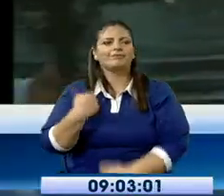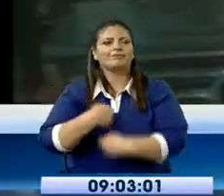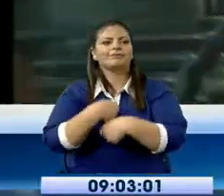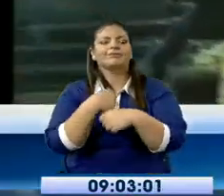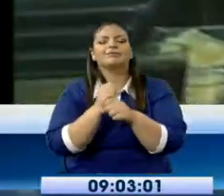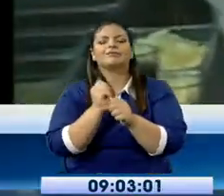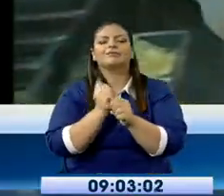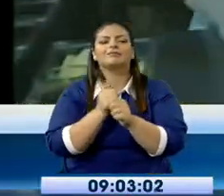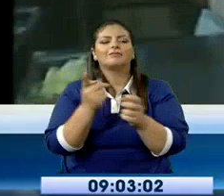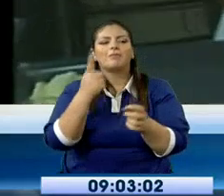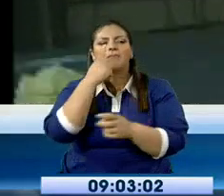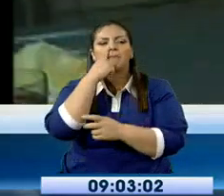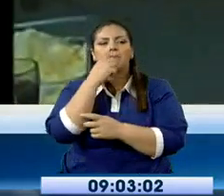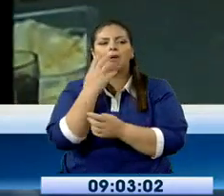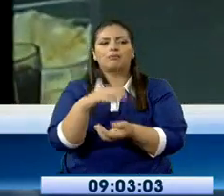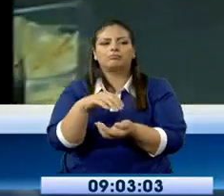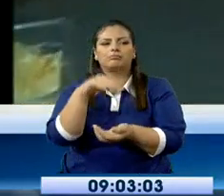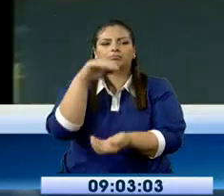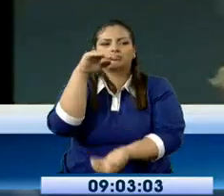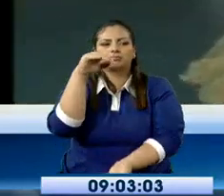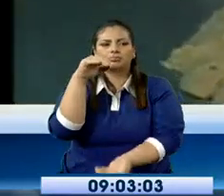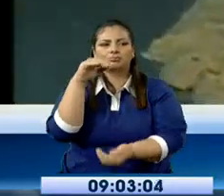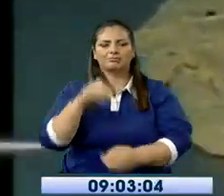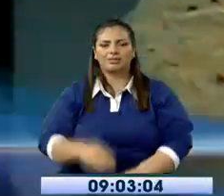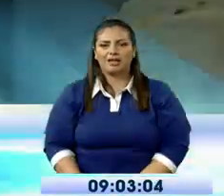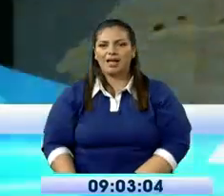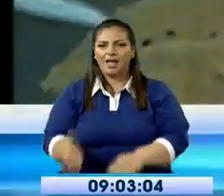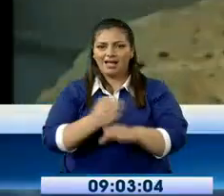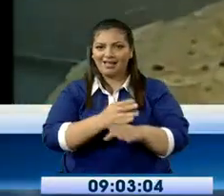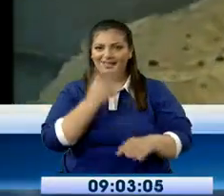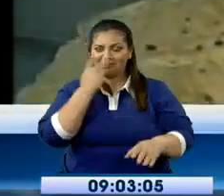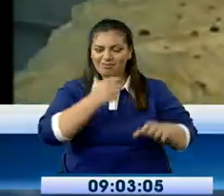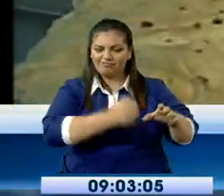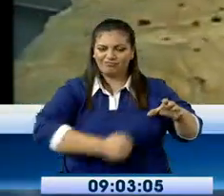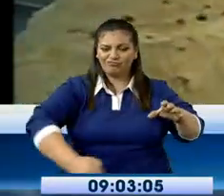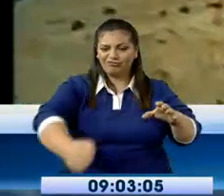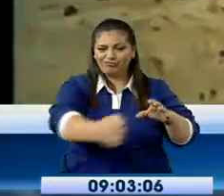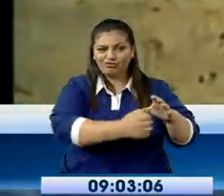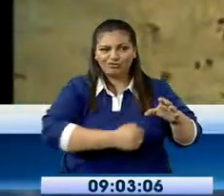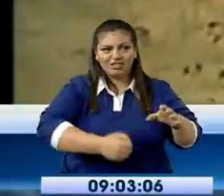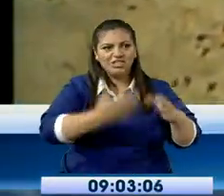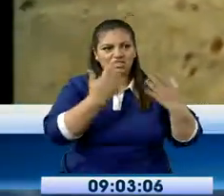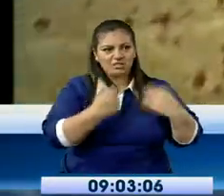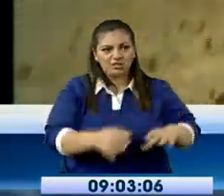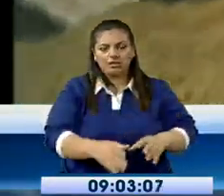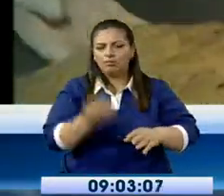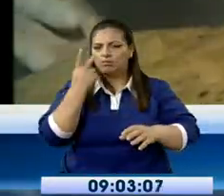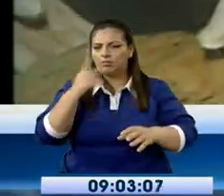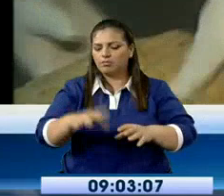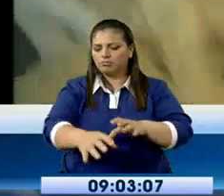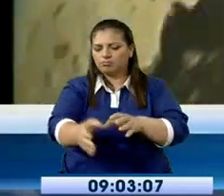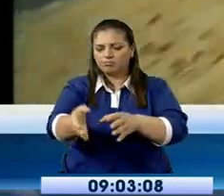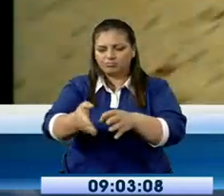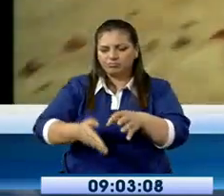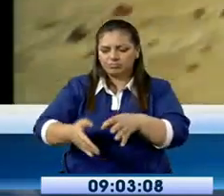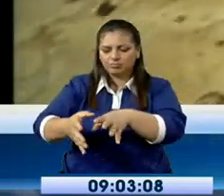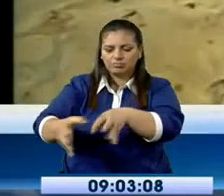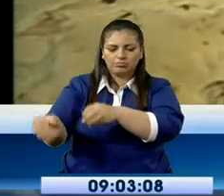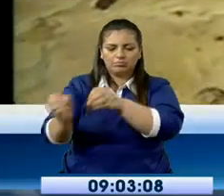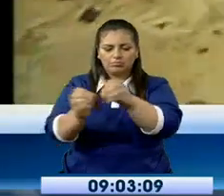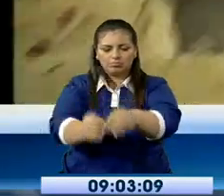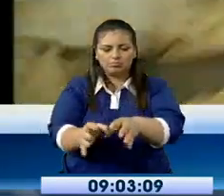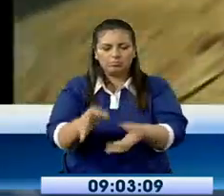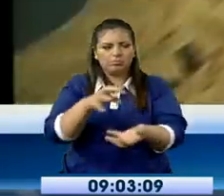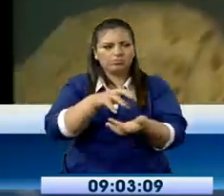que nos gusta. Más temprano vimos cómo se estaba ya mezclando la masa y aquí la tenemos ya separada. Puede encontrar que, por ejemplo, ya están haciendo